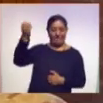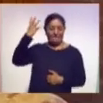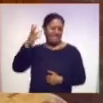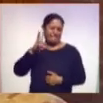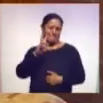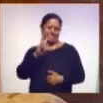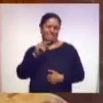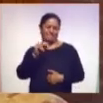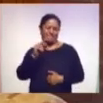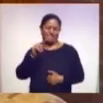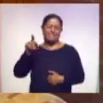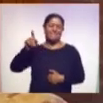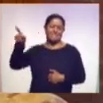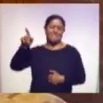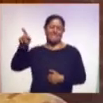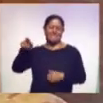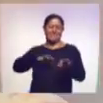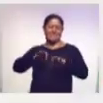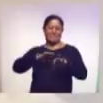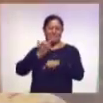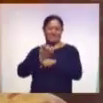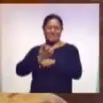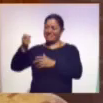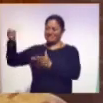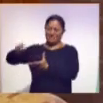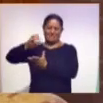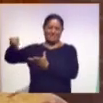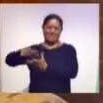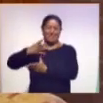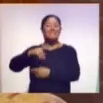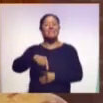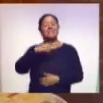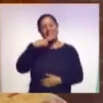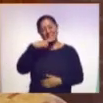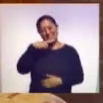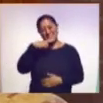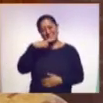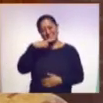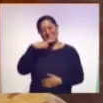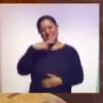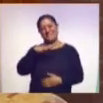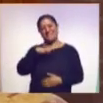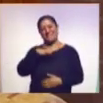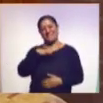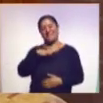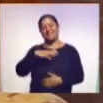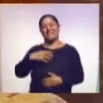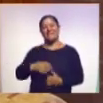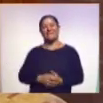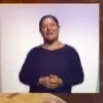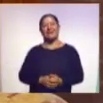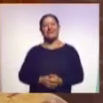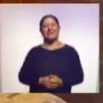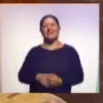pueblo y participan. En el caso de la Navidad, pues nos envían